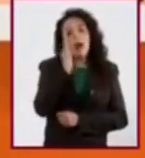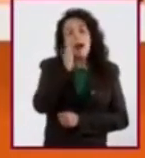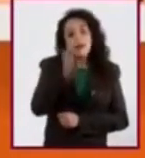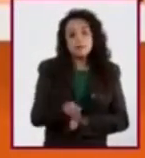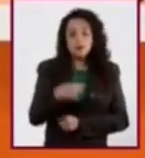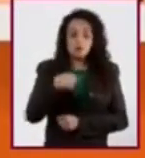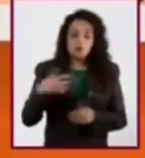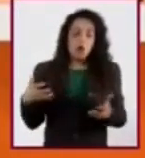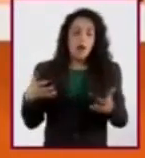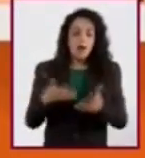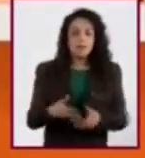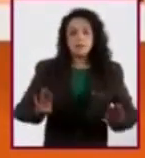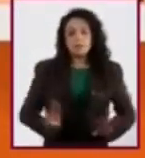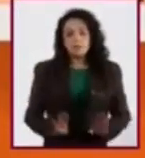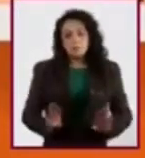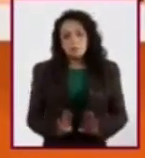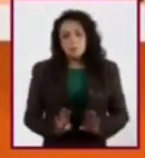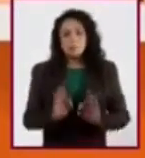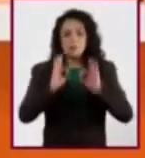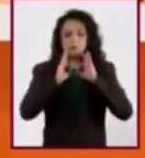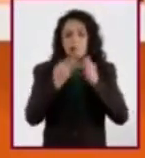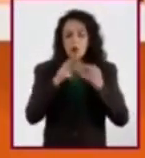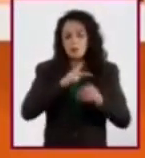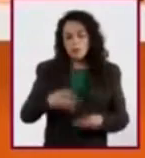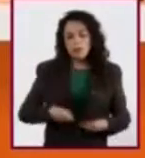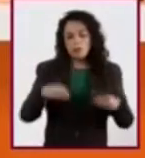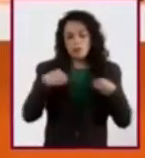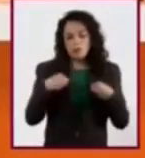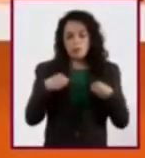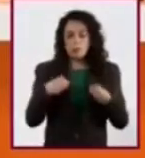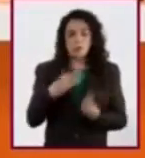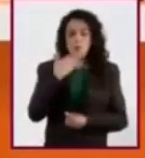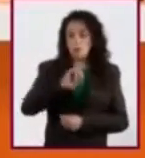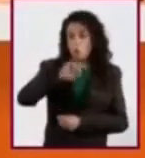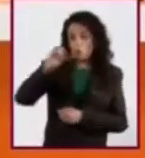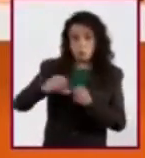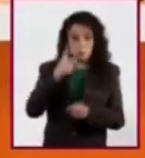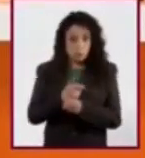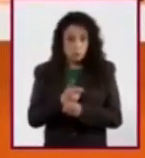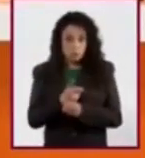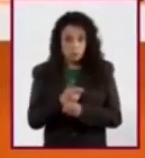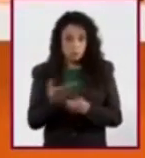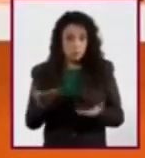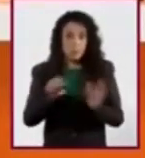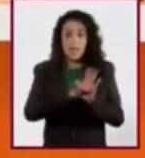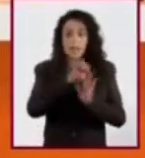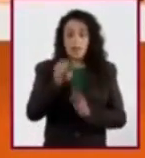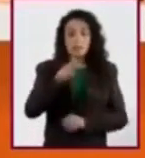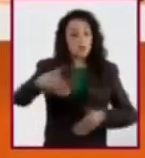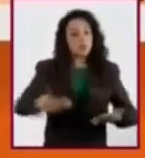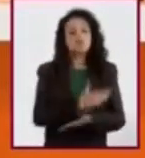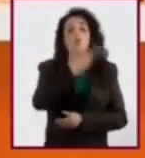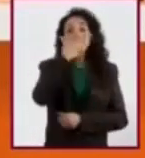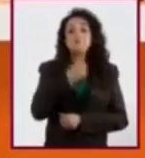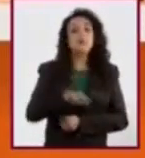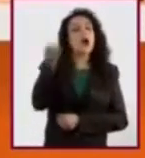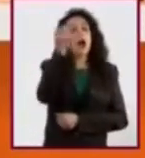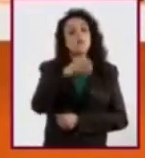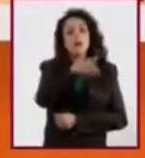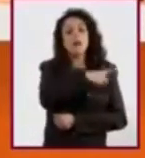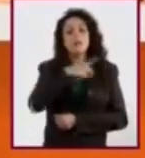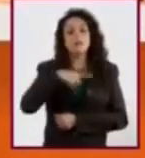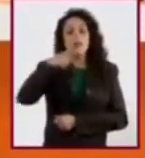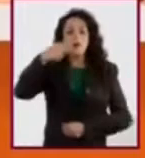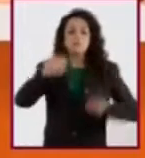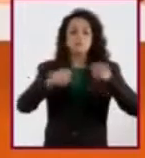roles y comportamientos sin tener más posibilidades. Sería como decir, si naces hombre, serás piloto de avión y